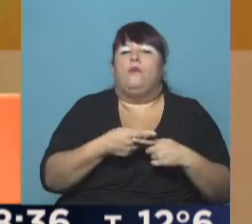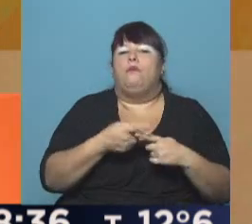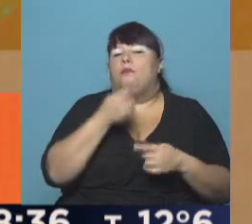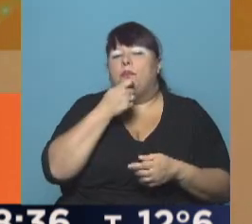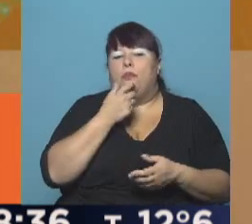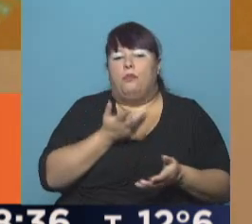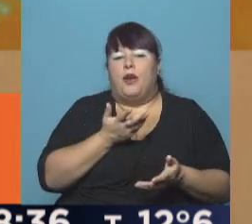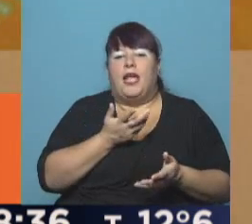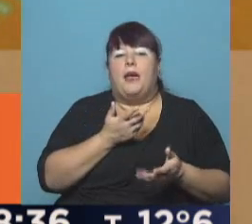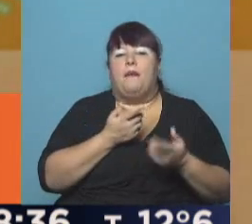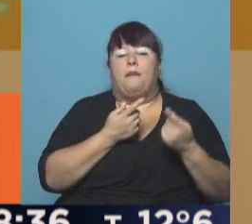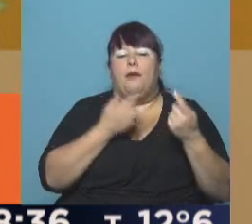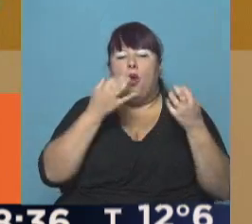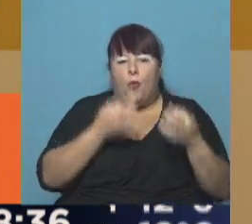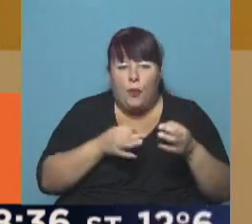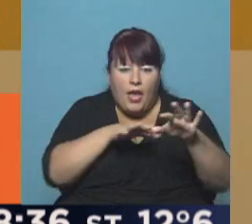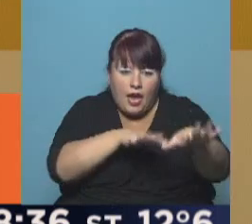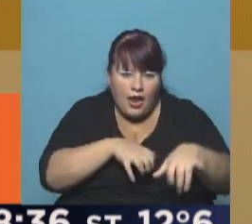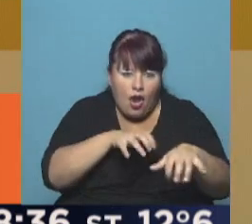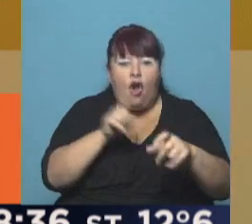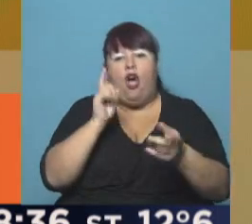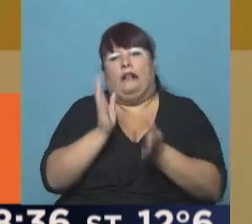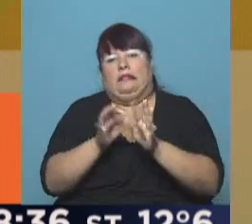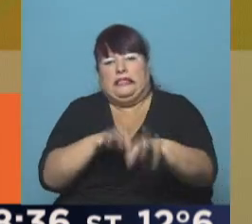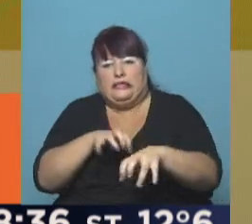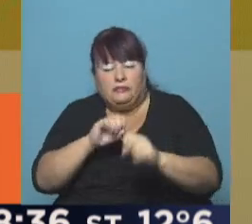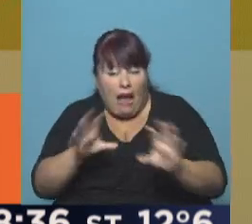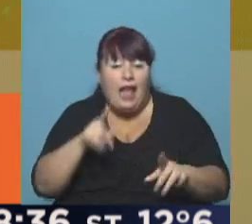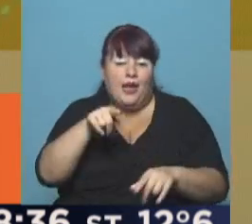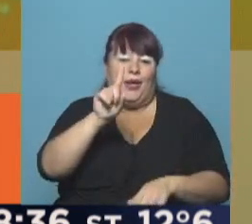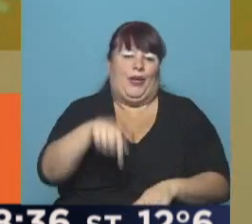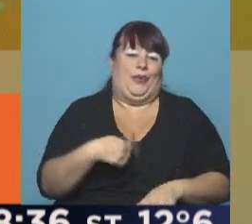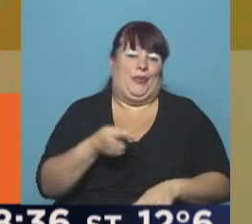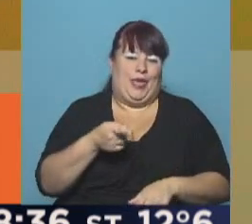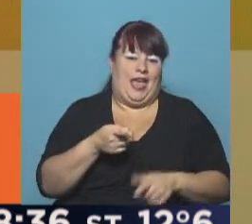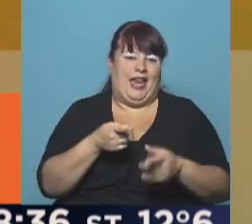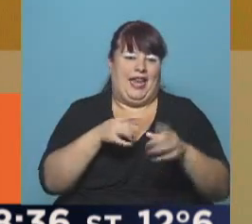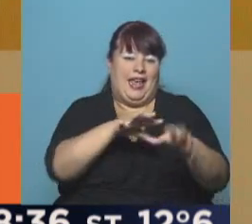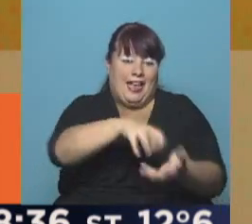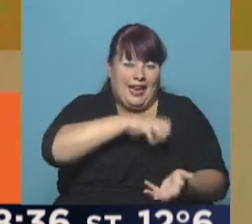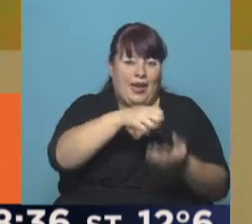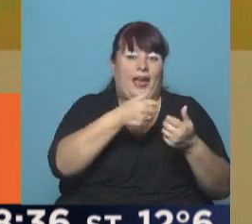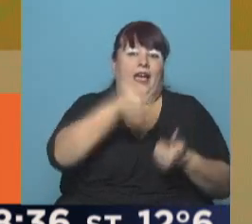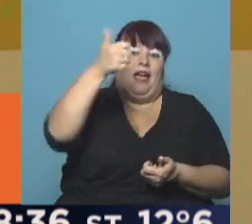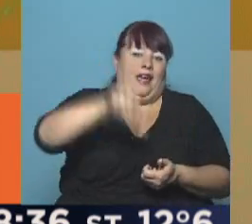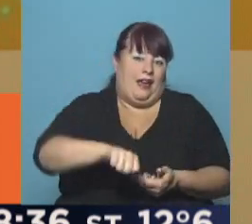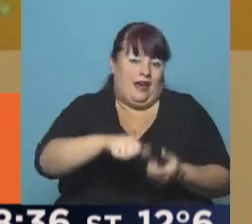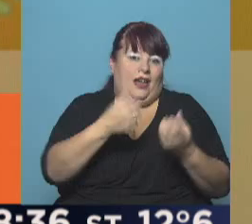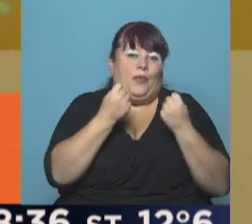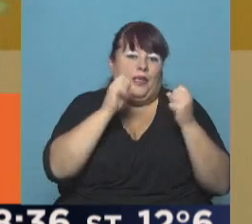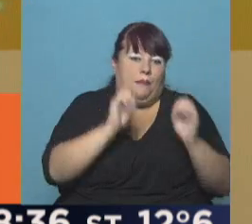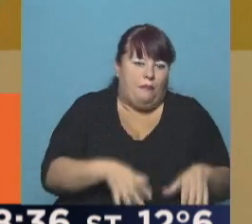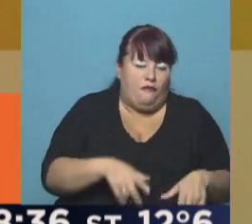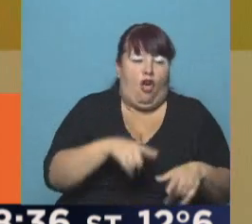por ejemplo el buen trato del suelo o el maltrato va a ser que ese sustrato pierda en nutrientes